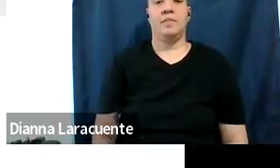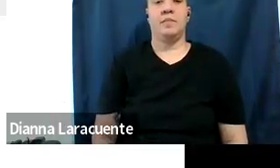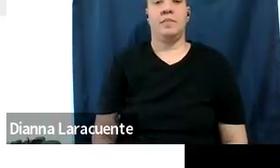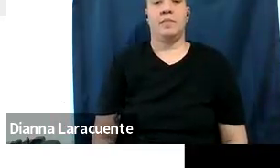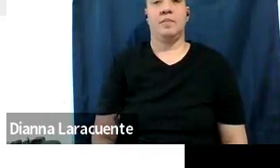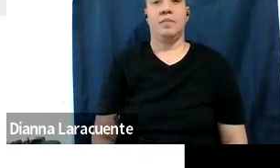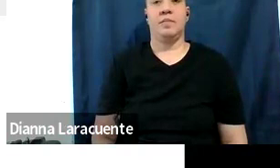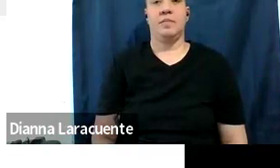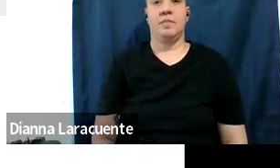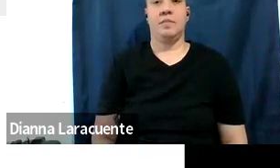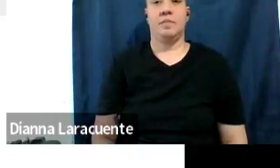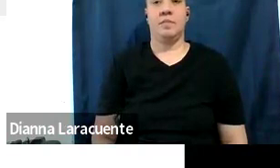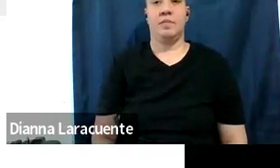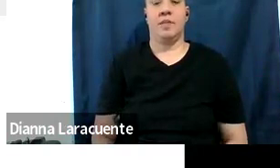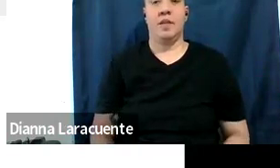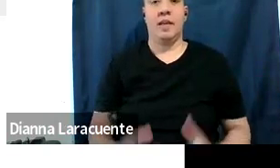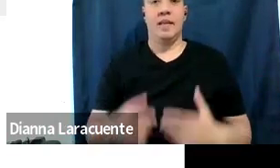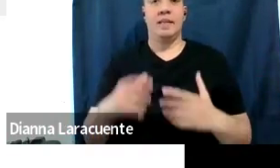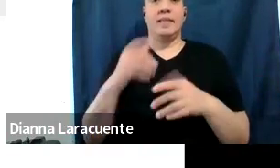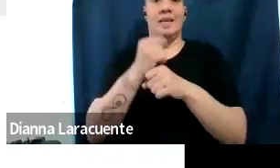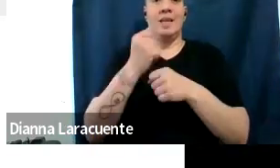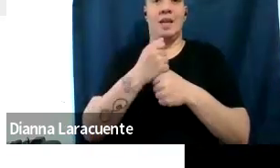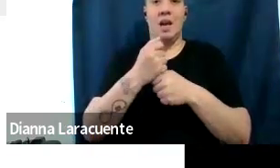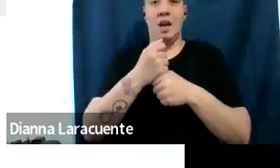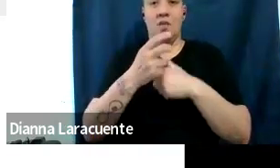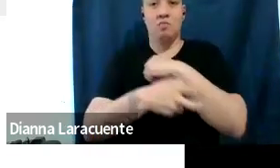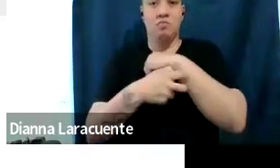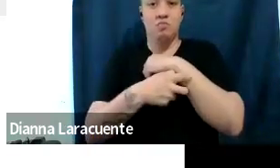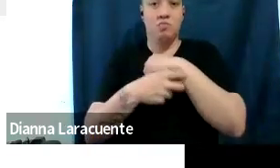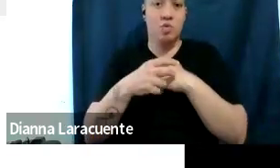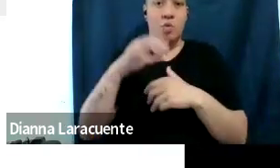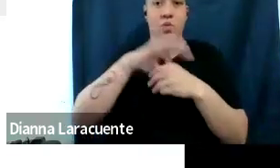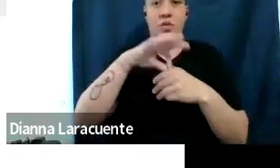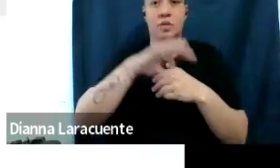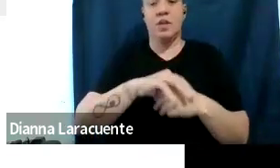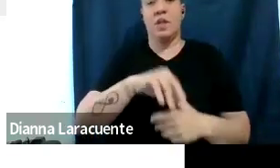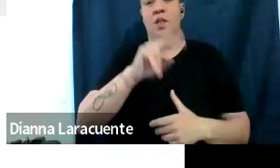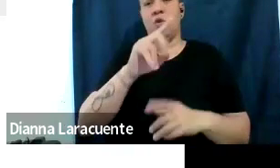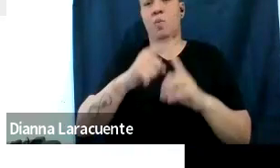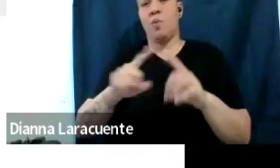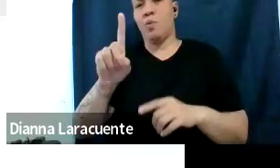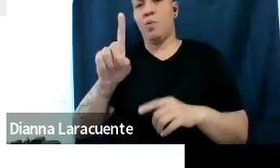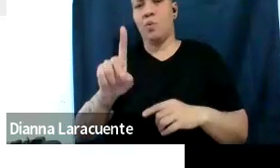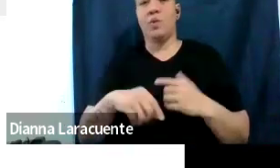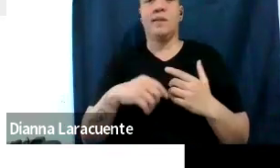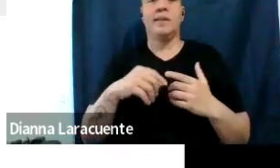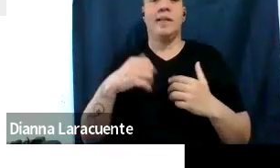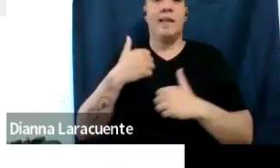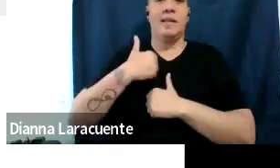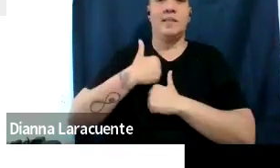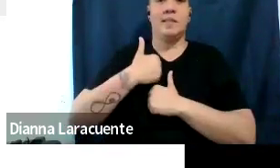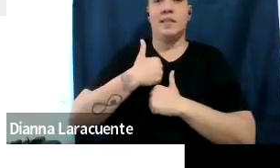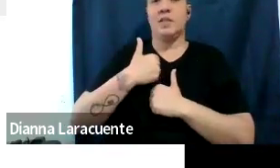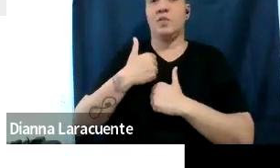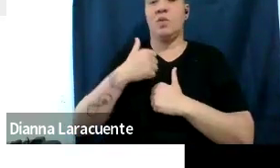ante el fraude, se crea un fraude electoral. Mire, crean un fraude electoral, el 2x1, ponen al ejército y a